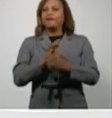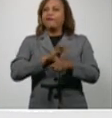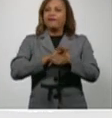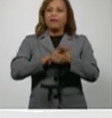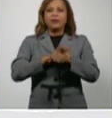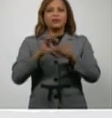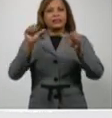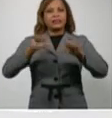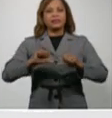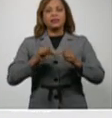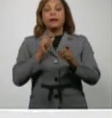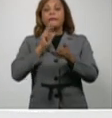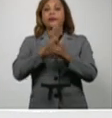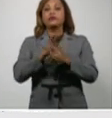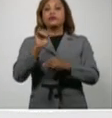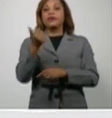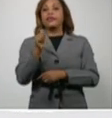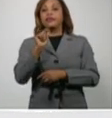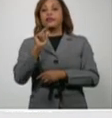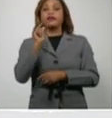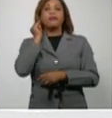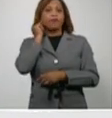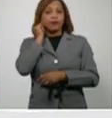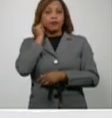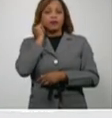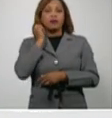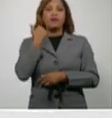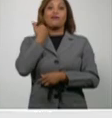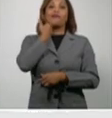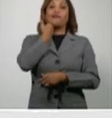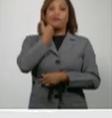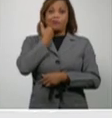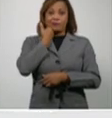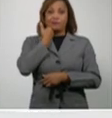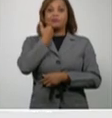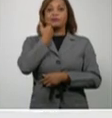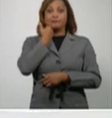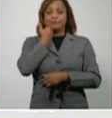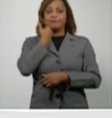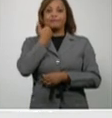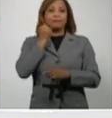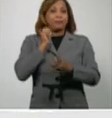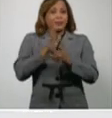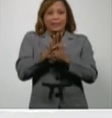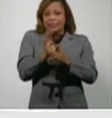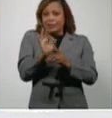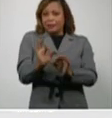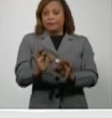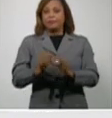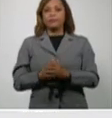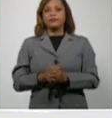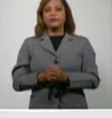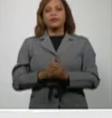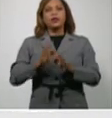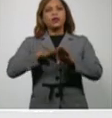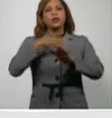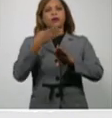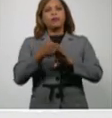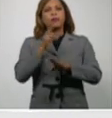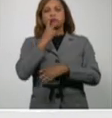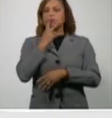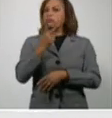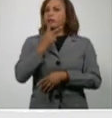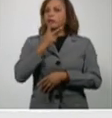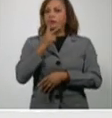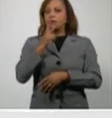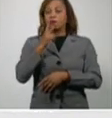Comenzó el 10 de febrero con fiebre como síntoma inicial. Se hizo el diagnóstico primero por